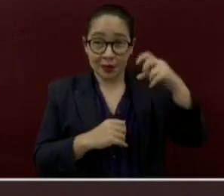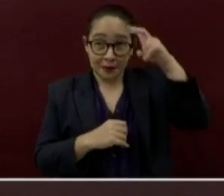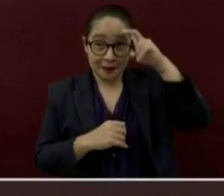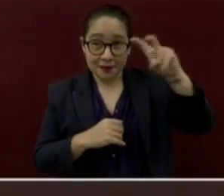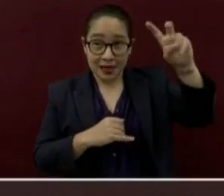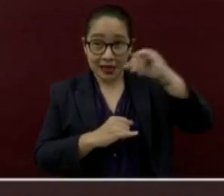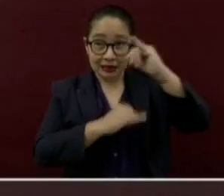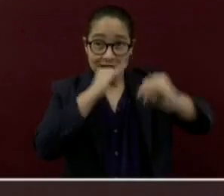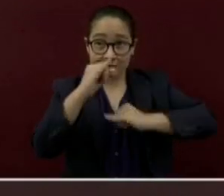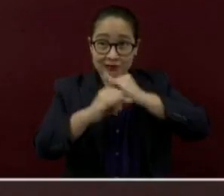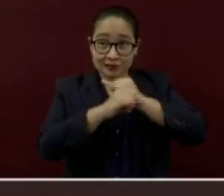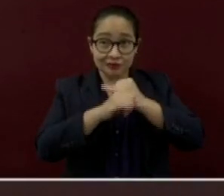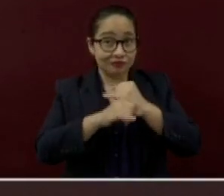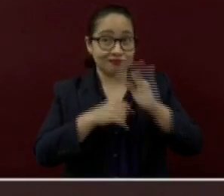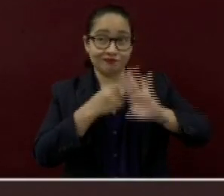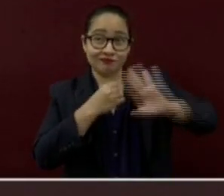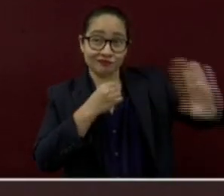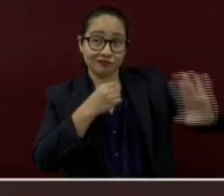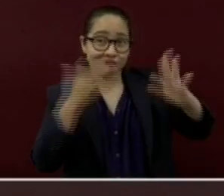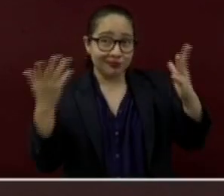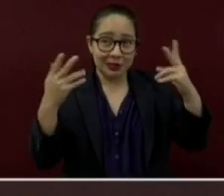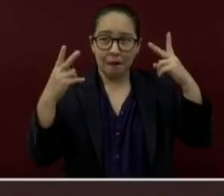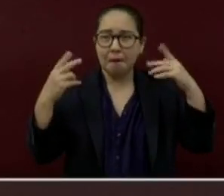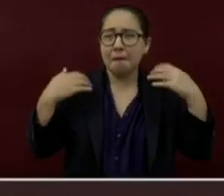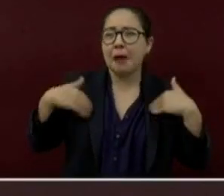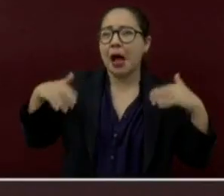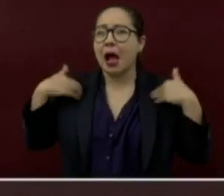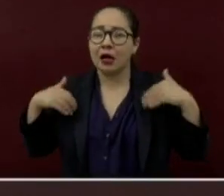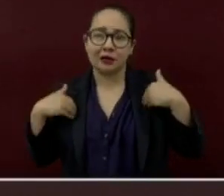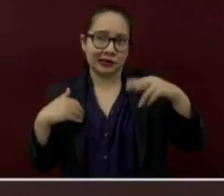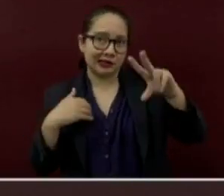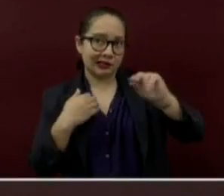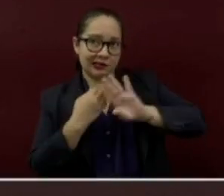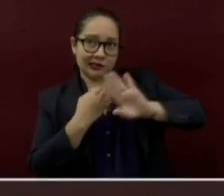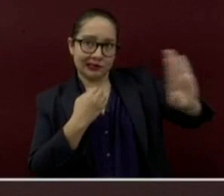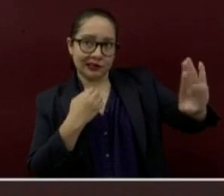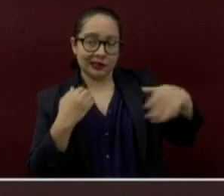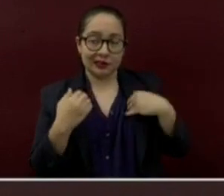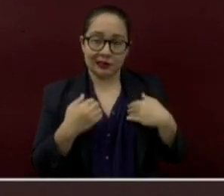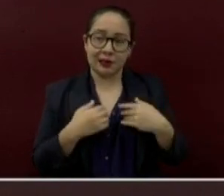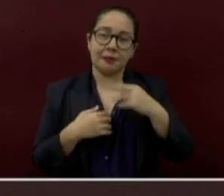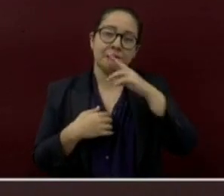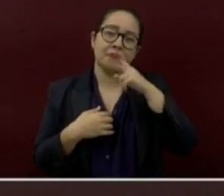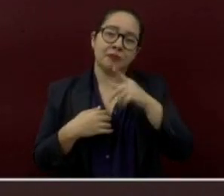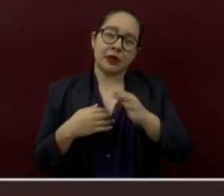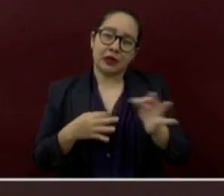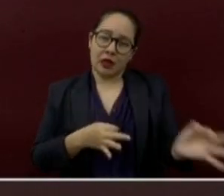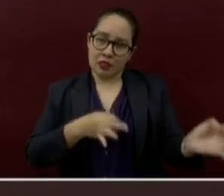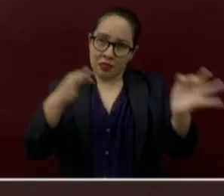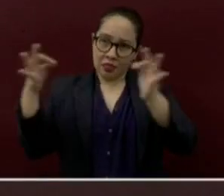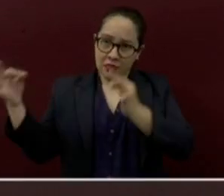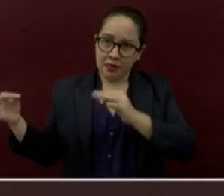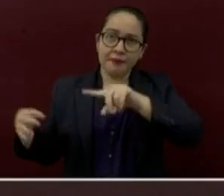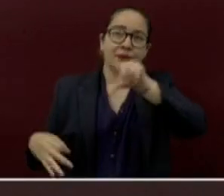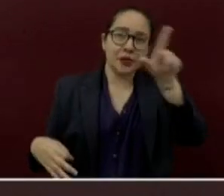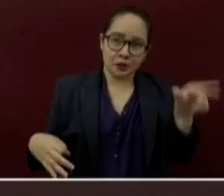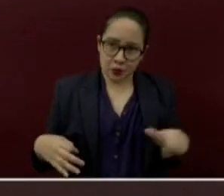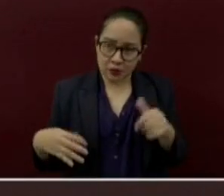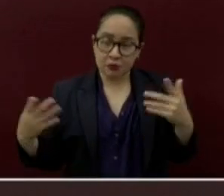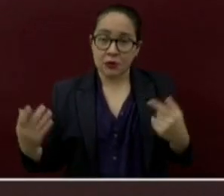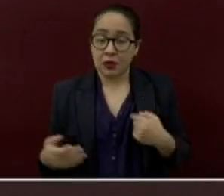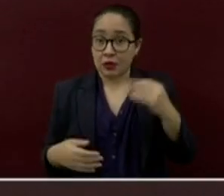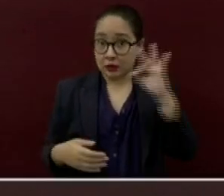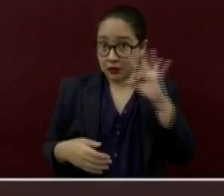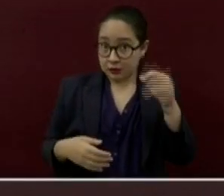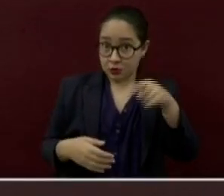internacionales no esenciales preferentemente posponga su viaje suspenda su viaje